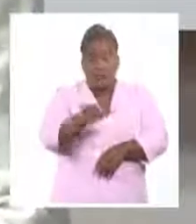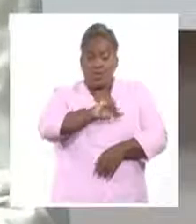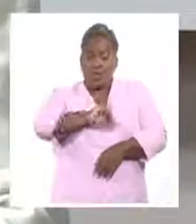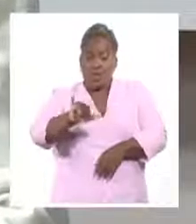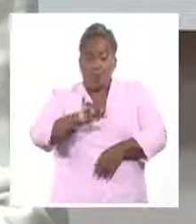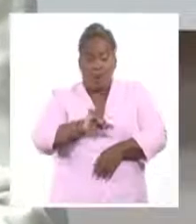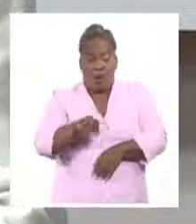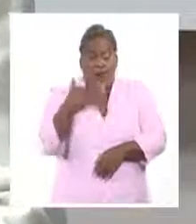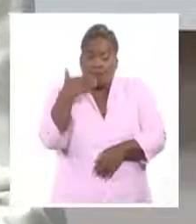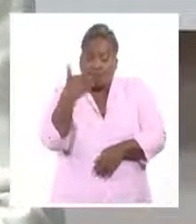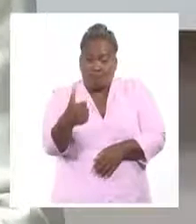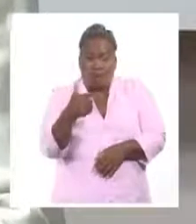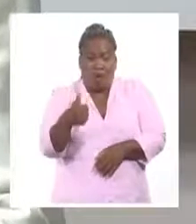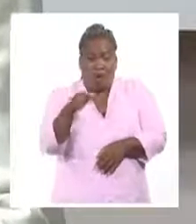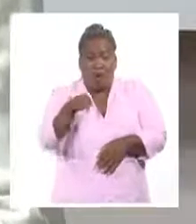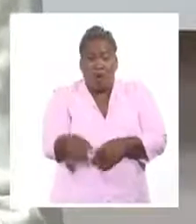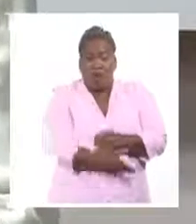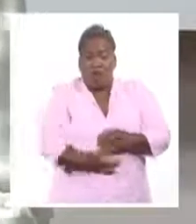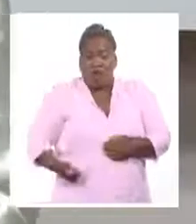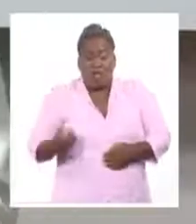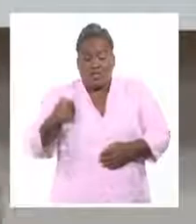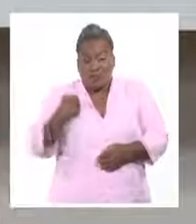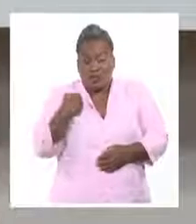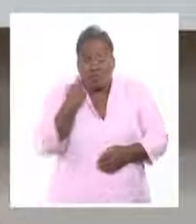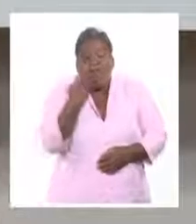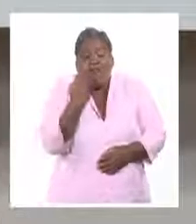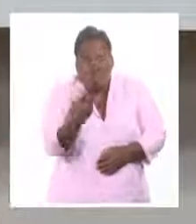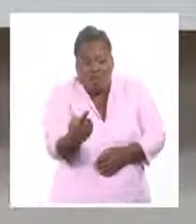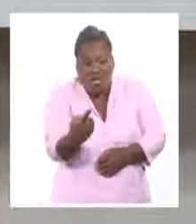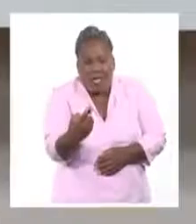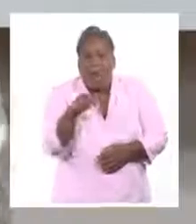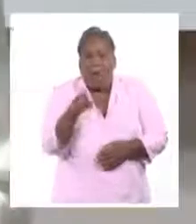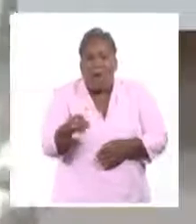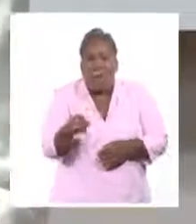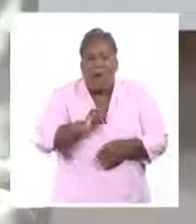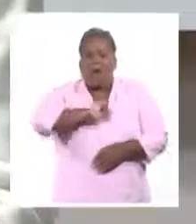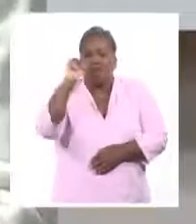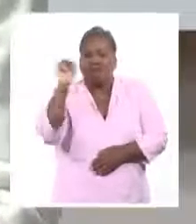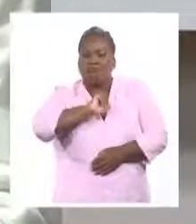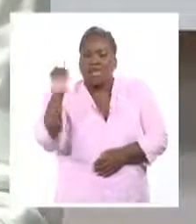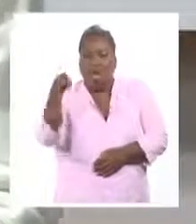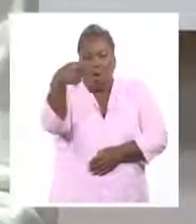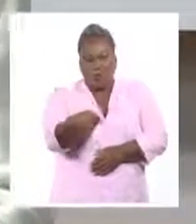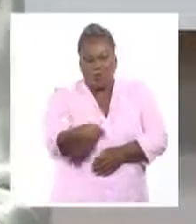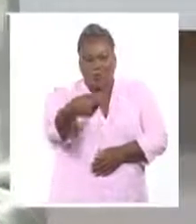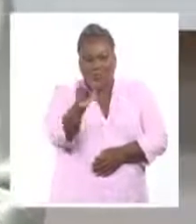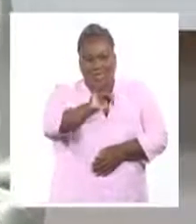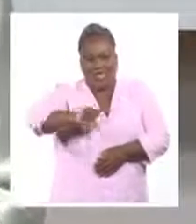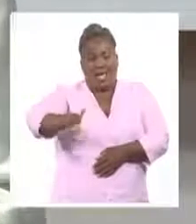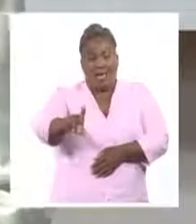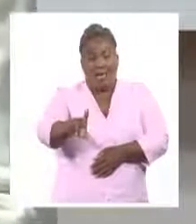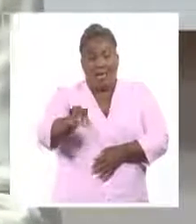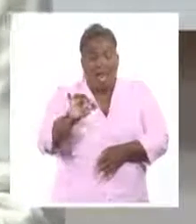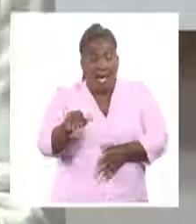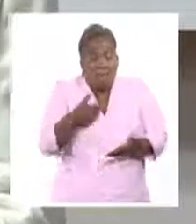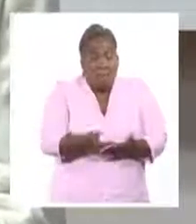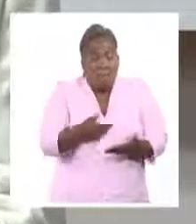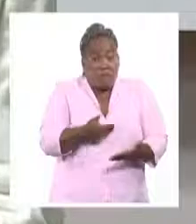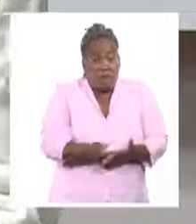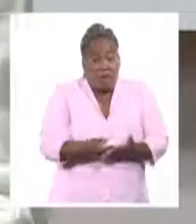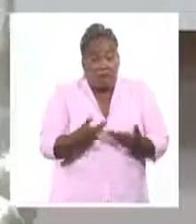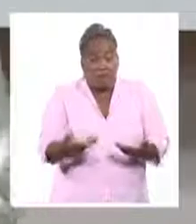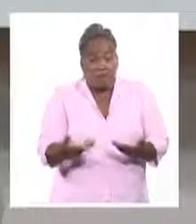los que hoy transitan nuestros esfuerzos por conquistar toda la justicia social posible. Y por si faltara una prueba,